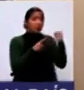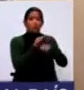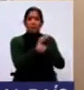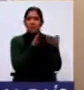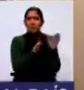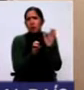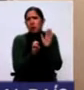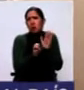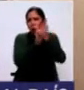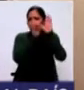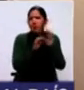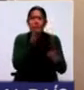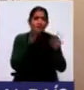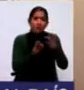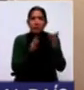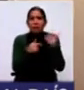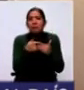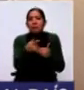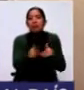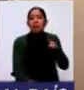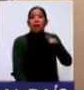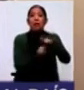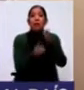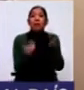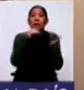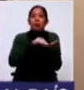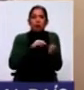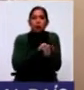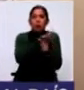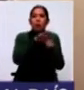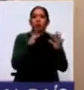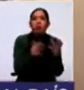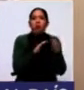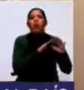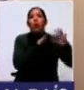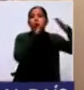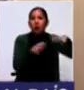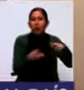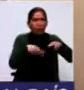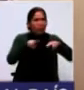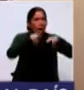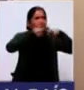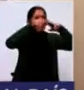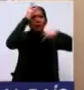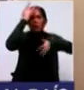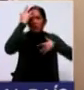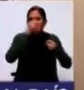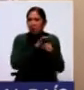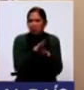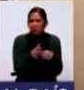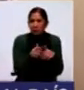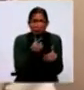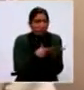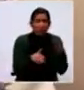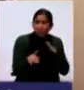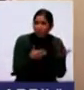una siguiente ola en la región, en el país, donde se vuelven a registrar un incremento de casos? ¿Hay algunas